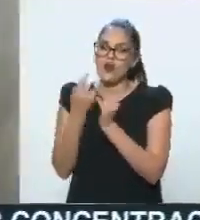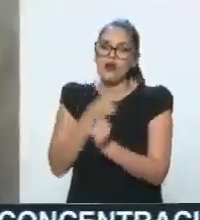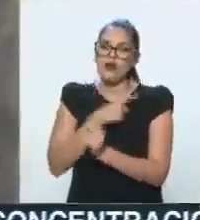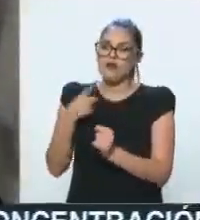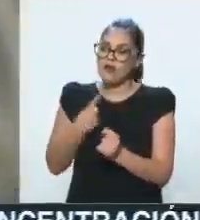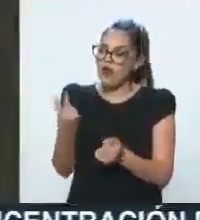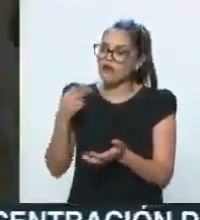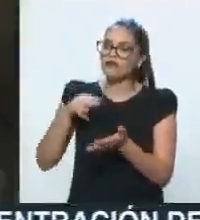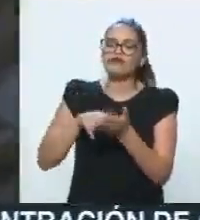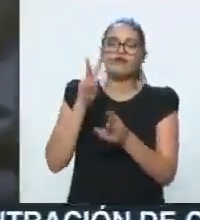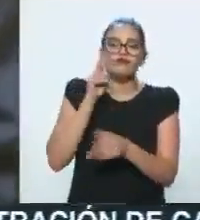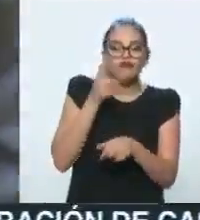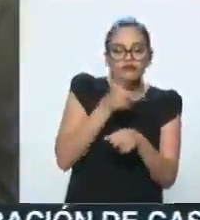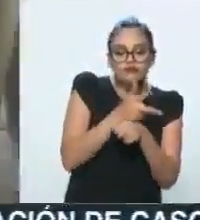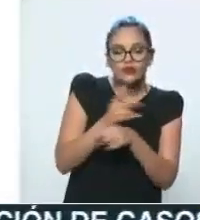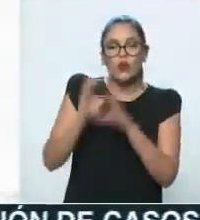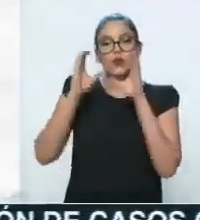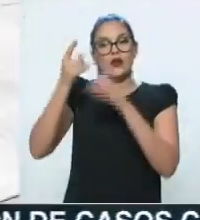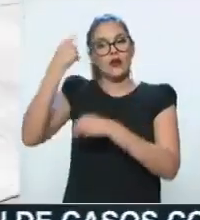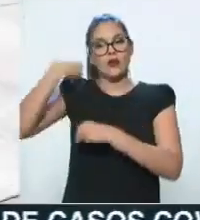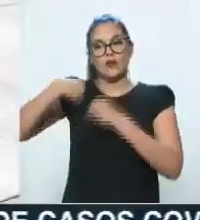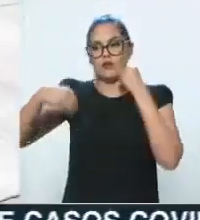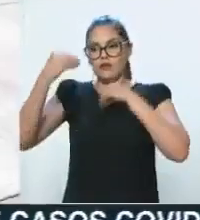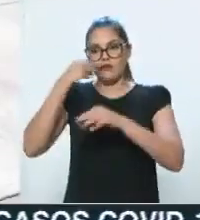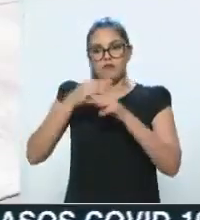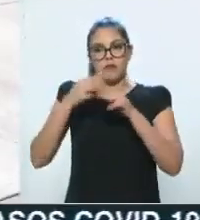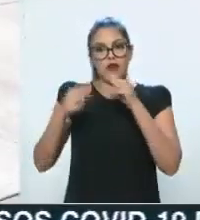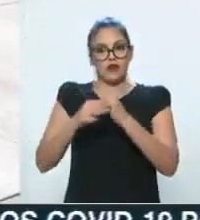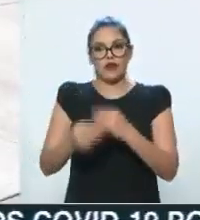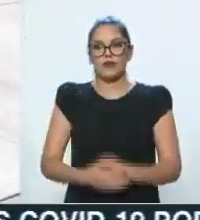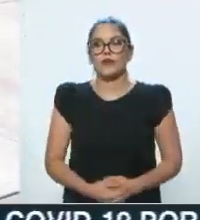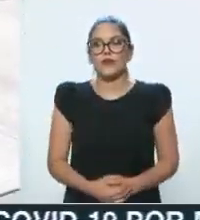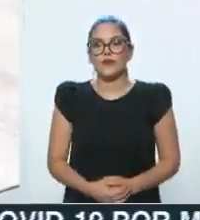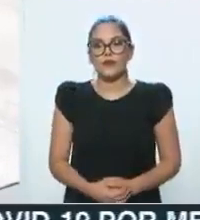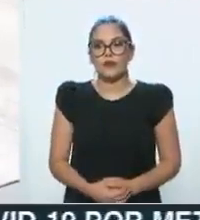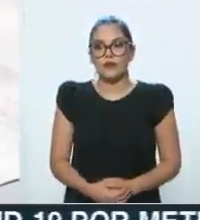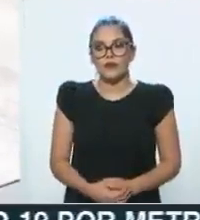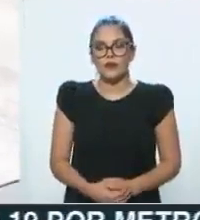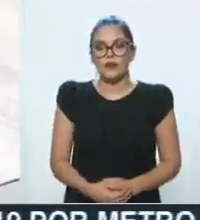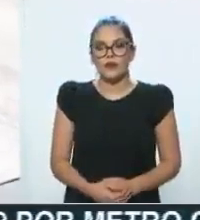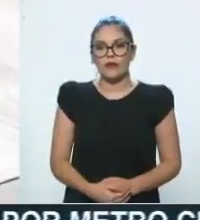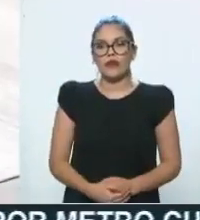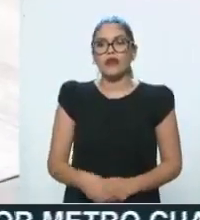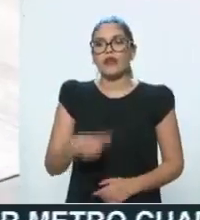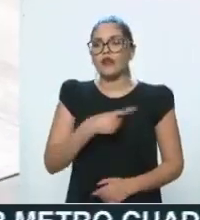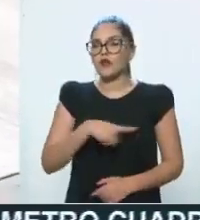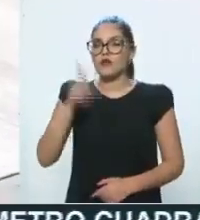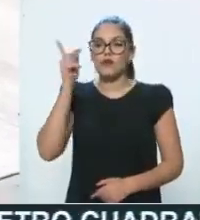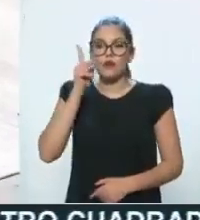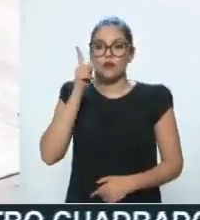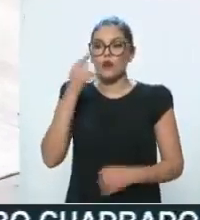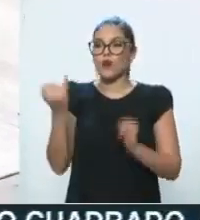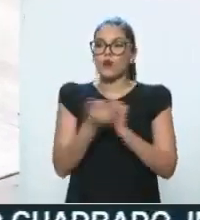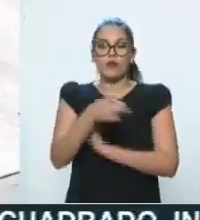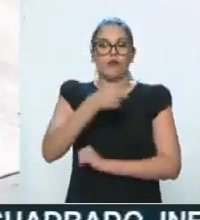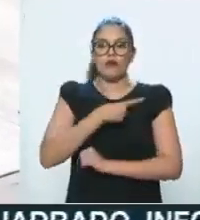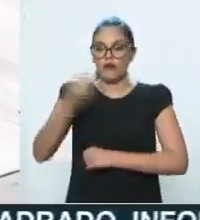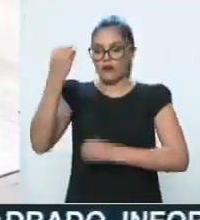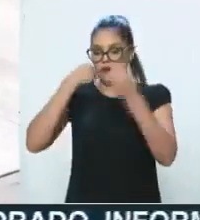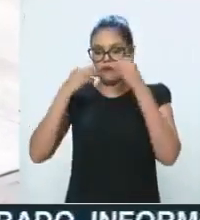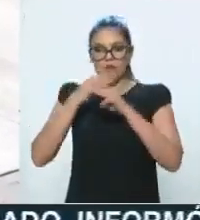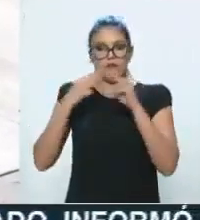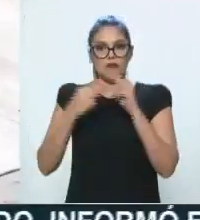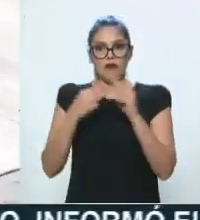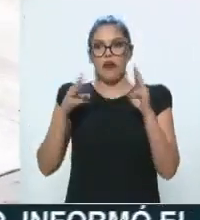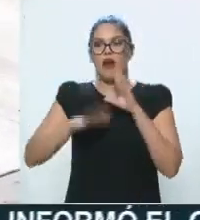estar una vez más bien protegidos. La toma de muestra, con todas las exhalaciones que se hacen, es necesario que ustedes también estén protegidos,